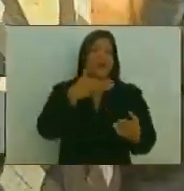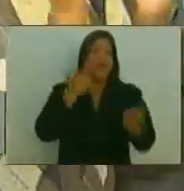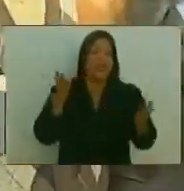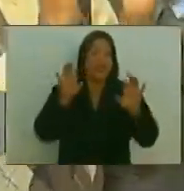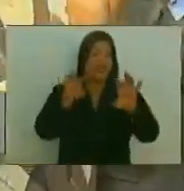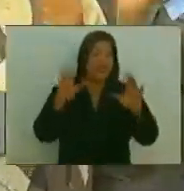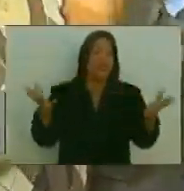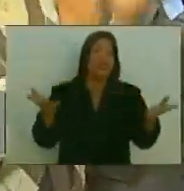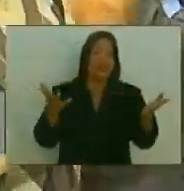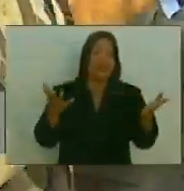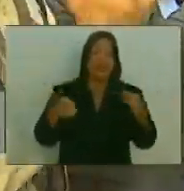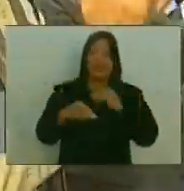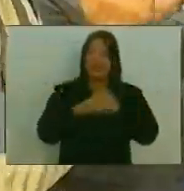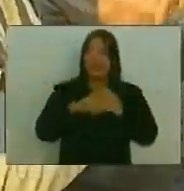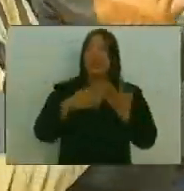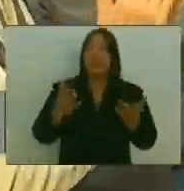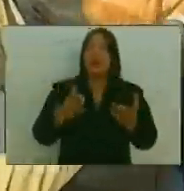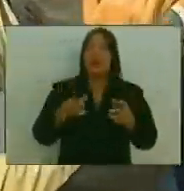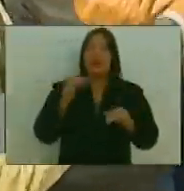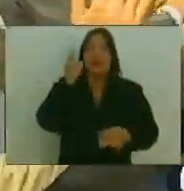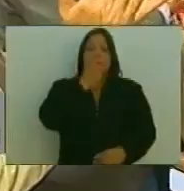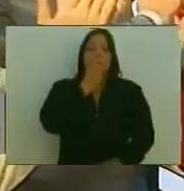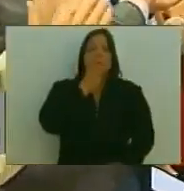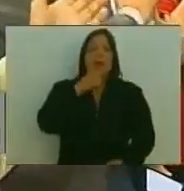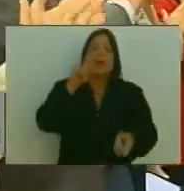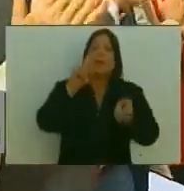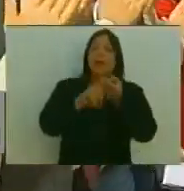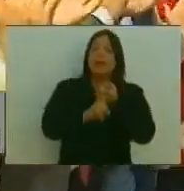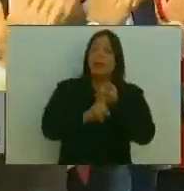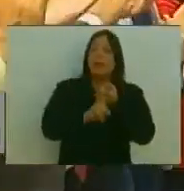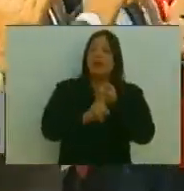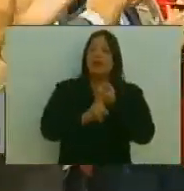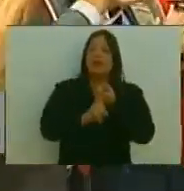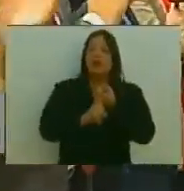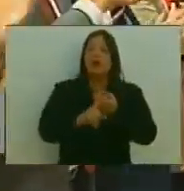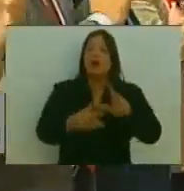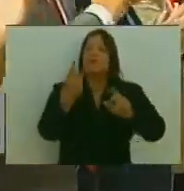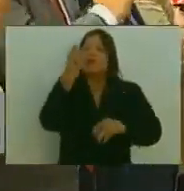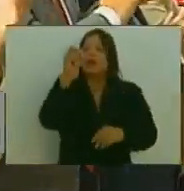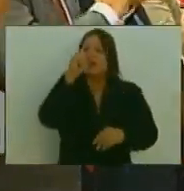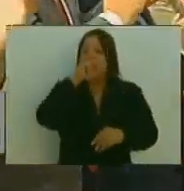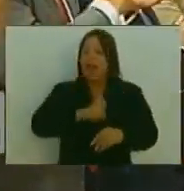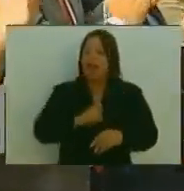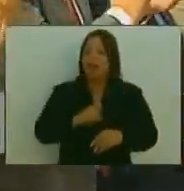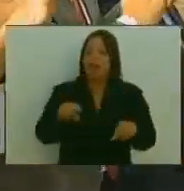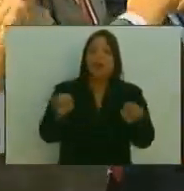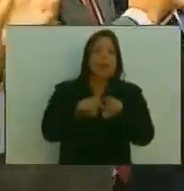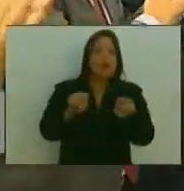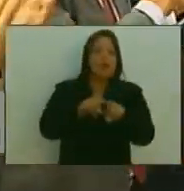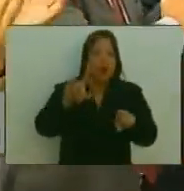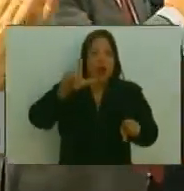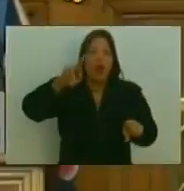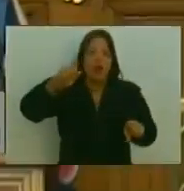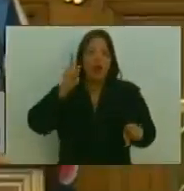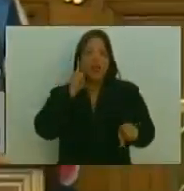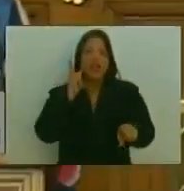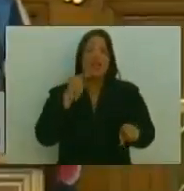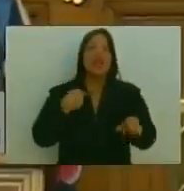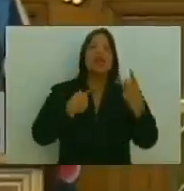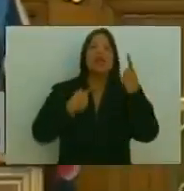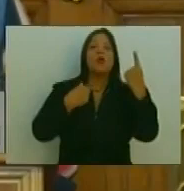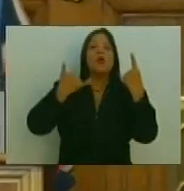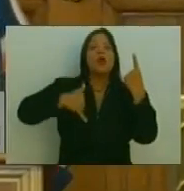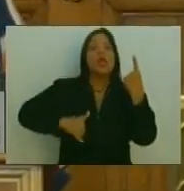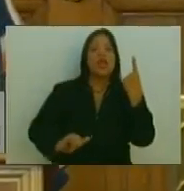Y de ese bellísimo matrimonio de 20 años, igual que Ludi, pude tener un